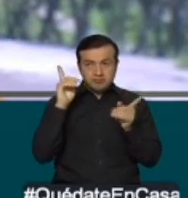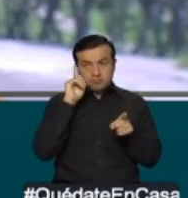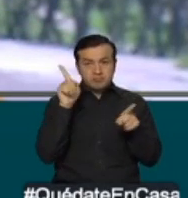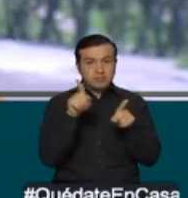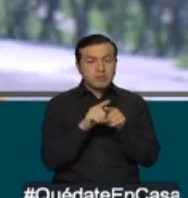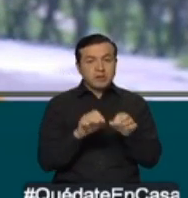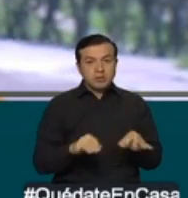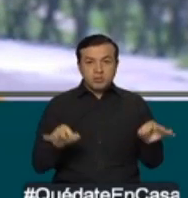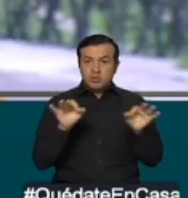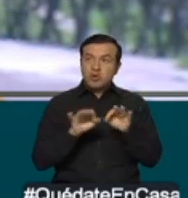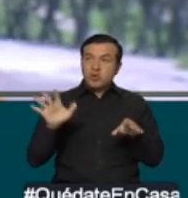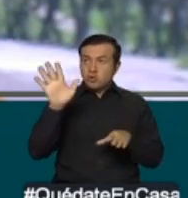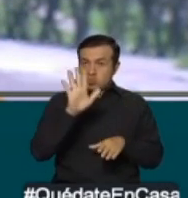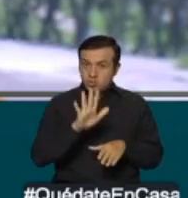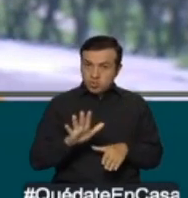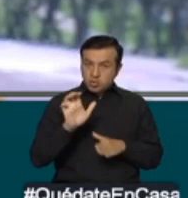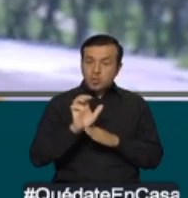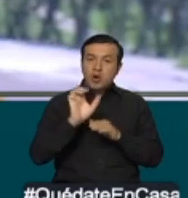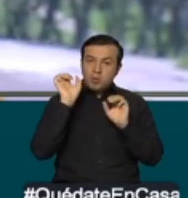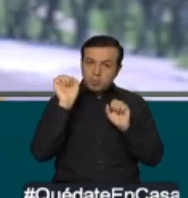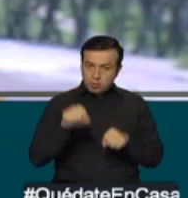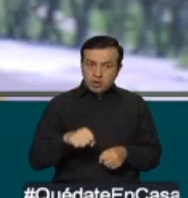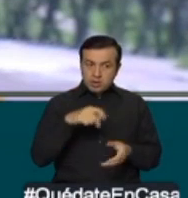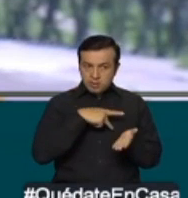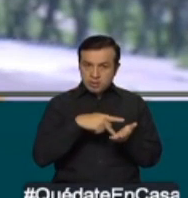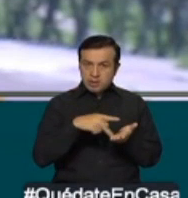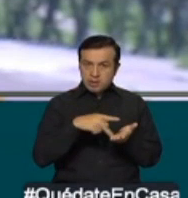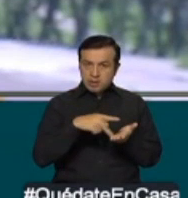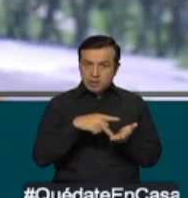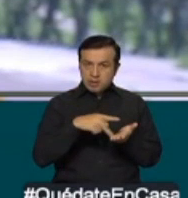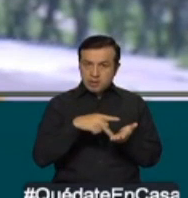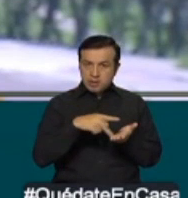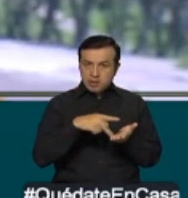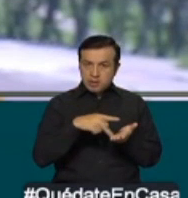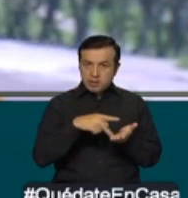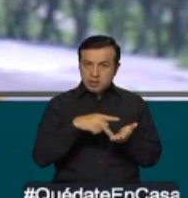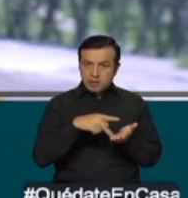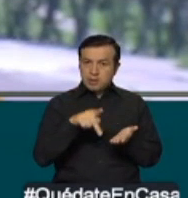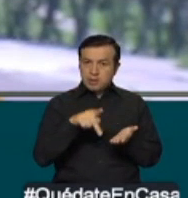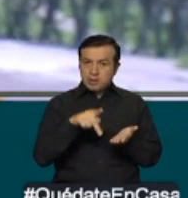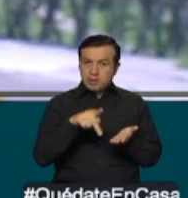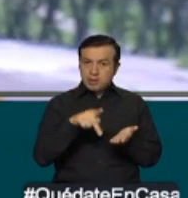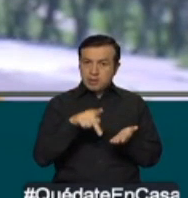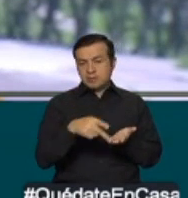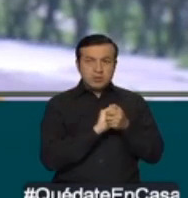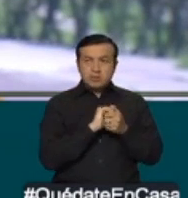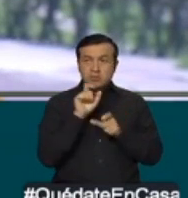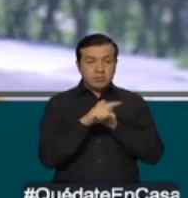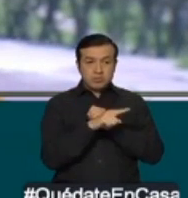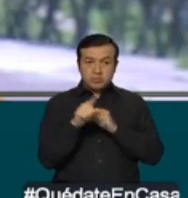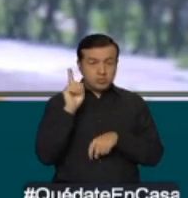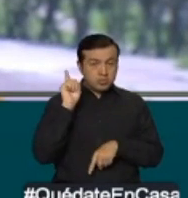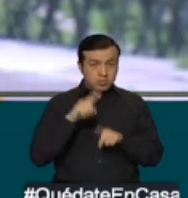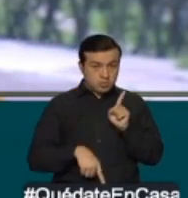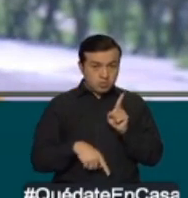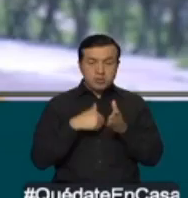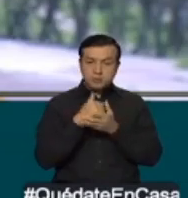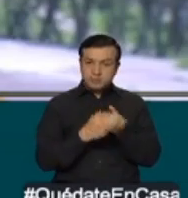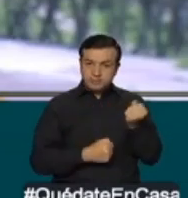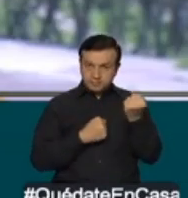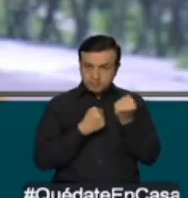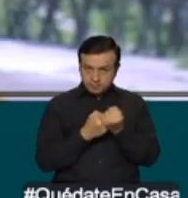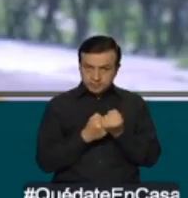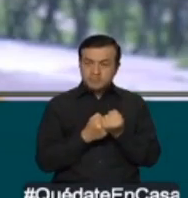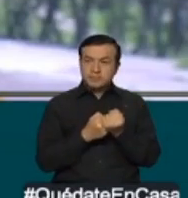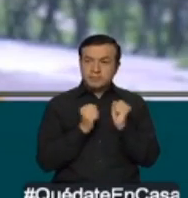importante que los ecuatorianos insisto que podamos pagar paguemos esto es un tema realidad como dice la ministra los que no pueden los vamos a ayudar y